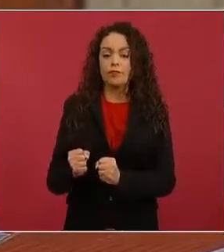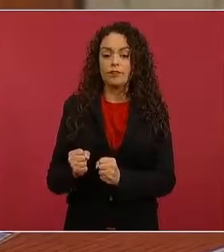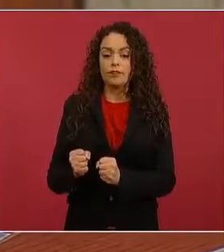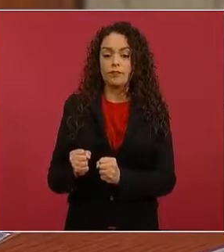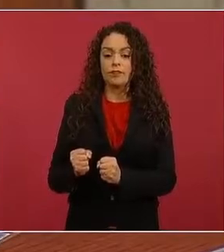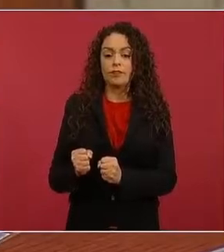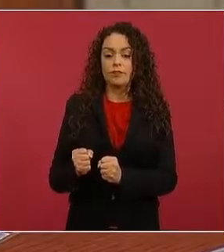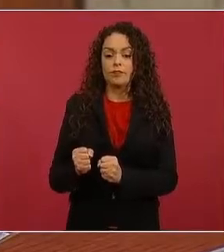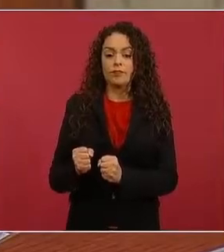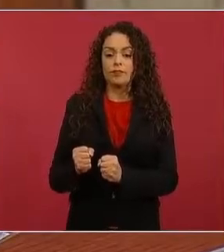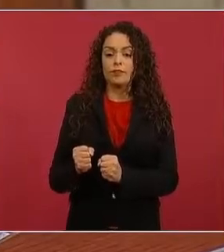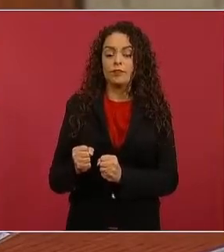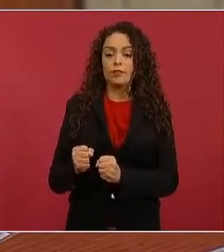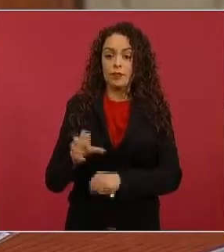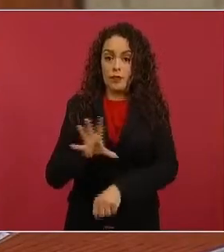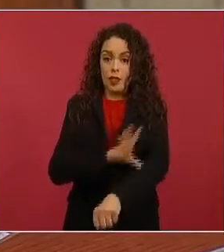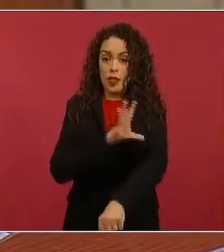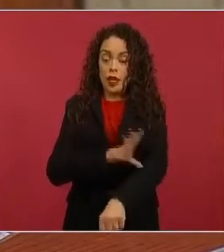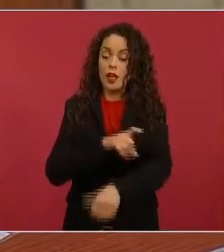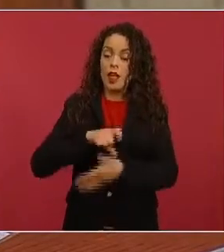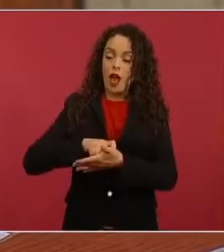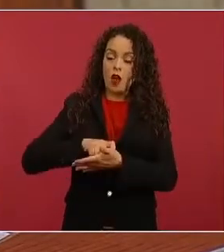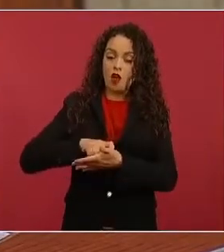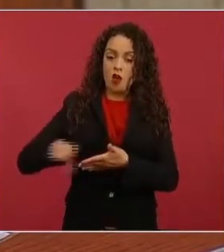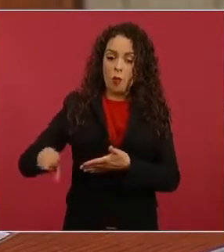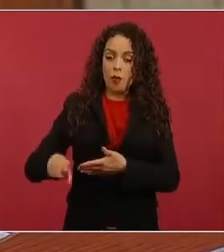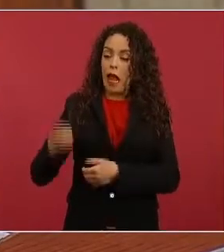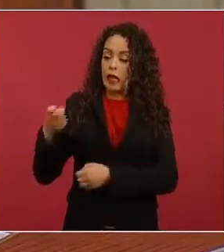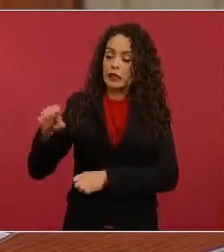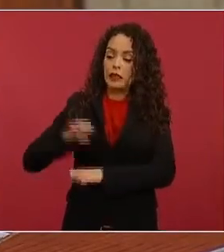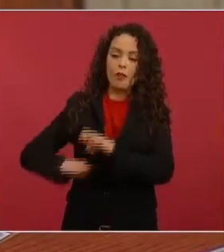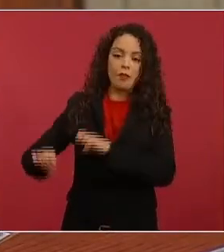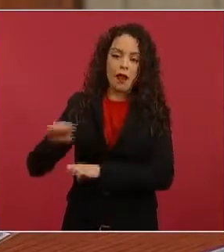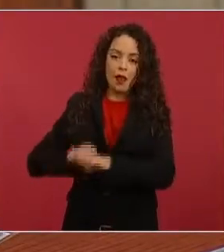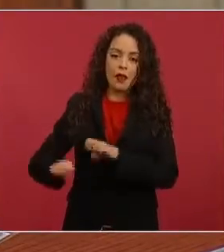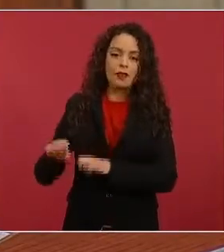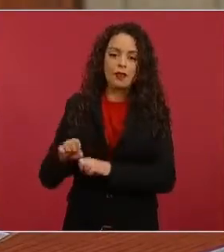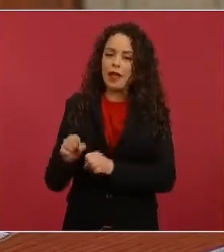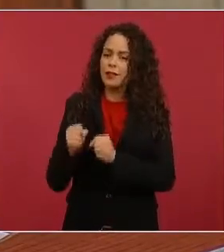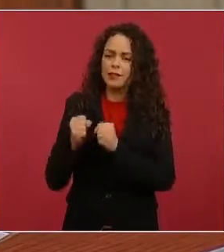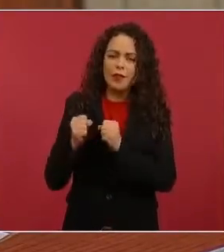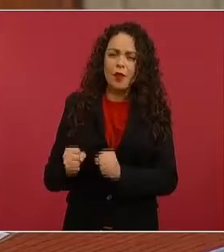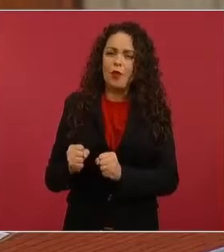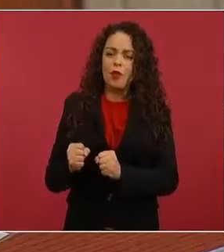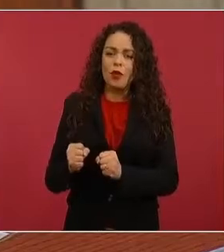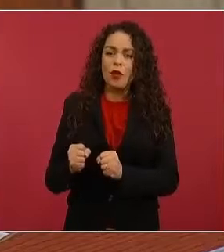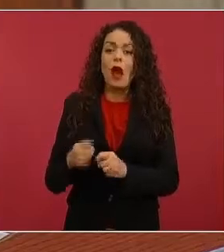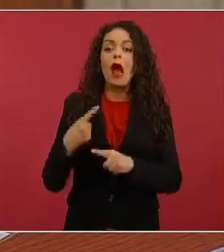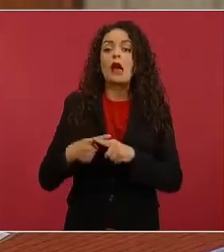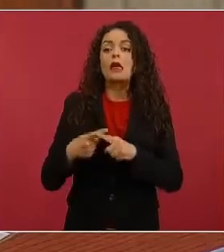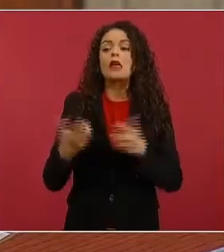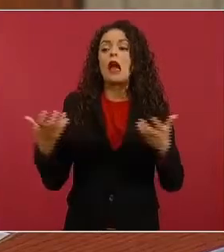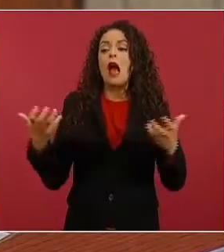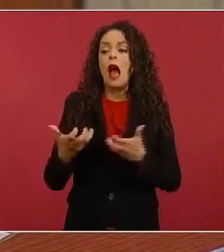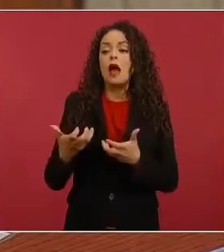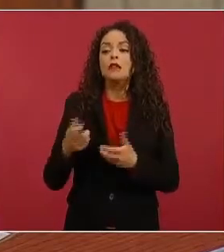con la compra de la energía que produzcan estas empresas. Quienes inviertan,